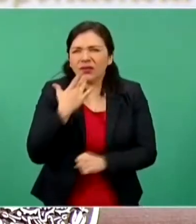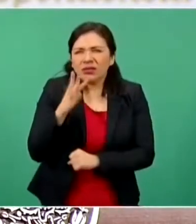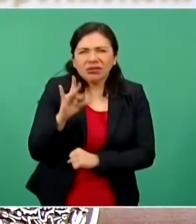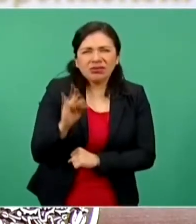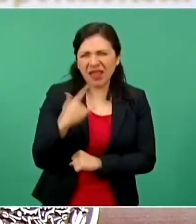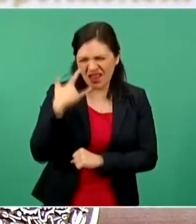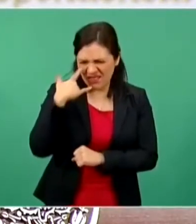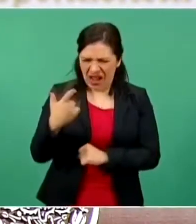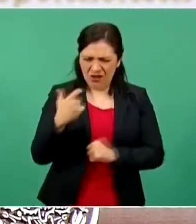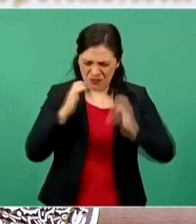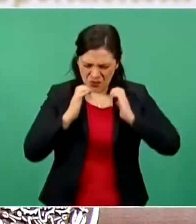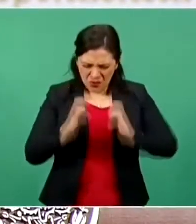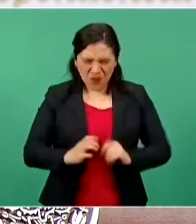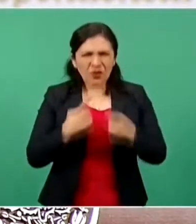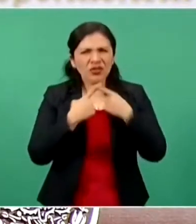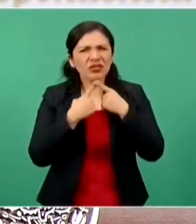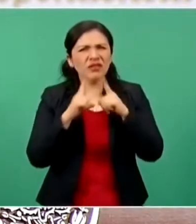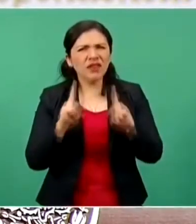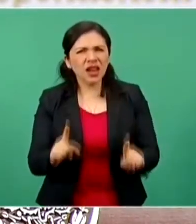extraña,